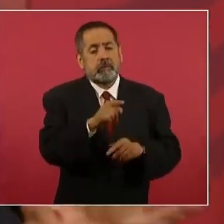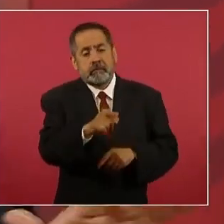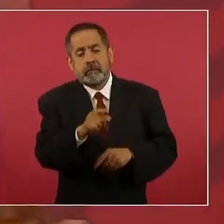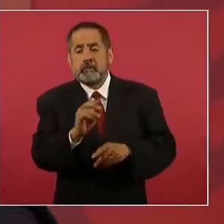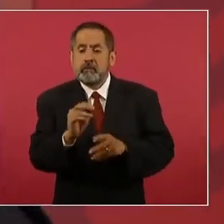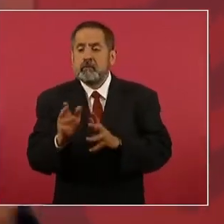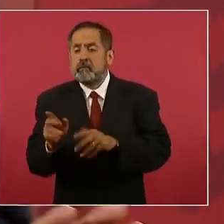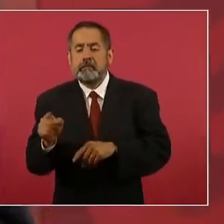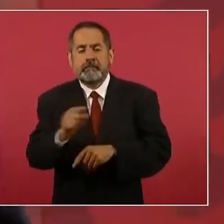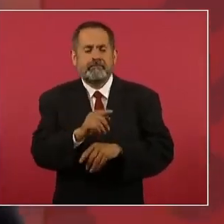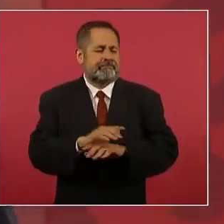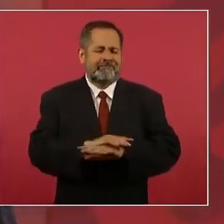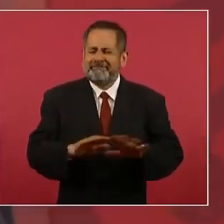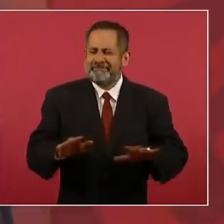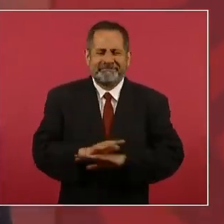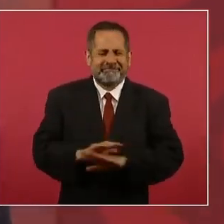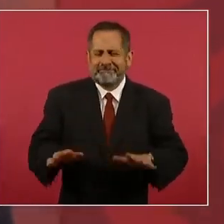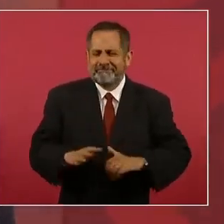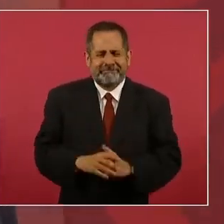aquí no hay